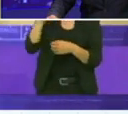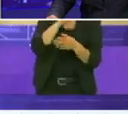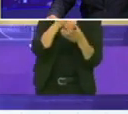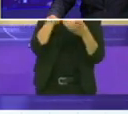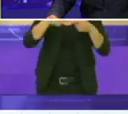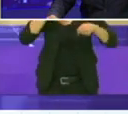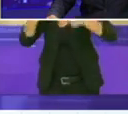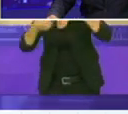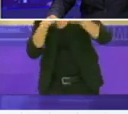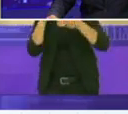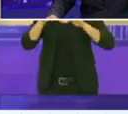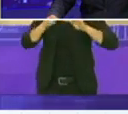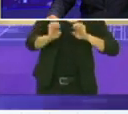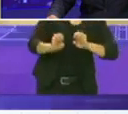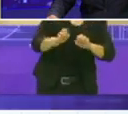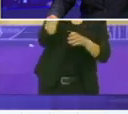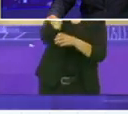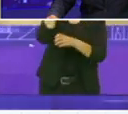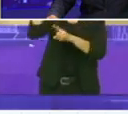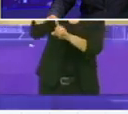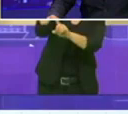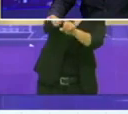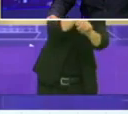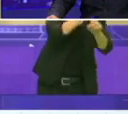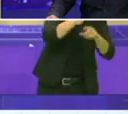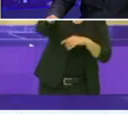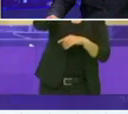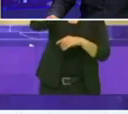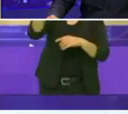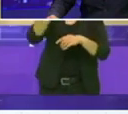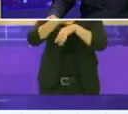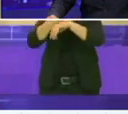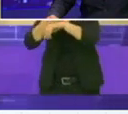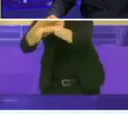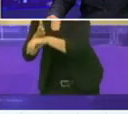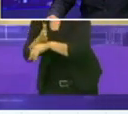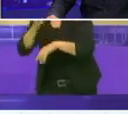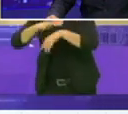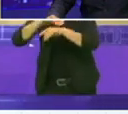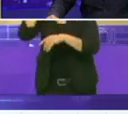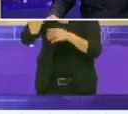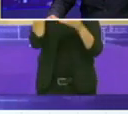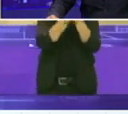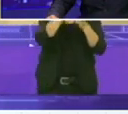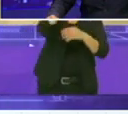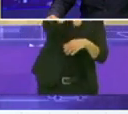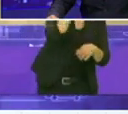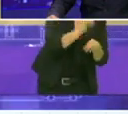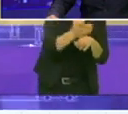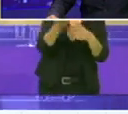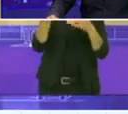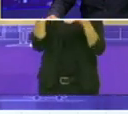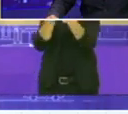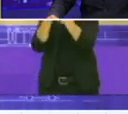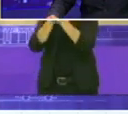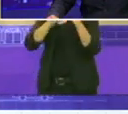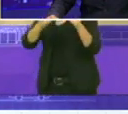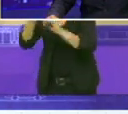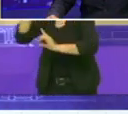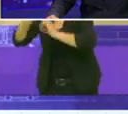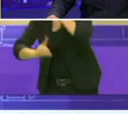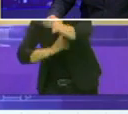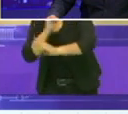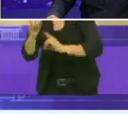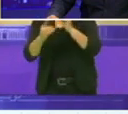un espacio para que hubiera ese intercambio fluido de ideas y no con el corte de se te acabó el minuto te callas y el que sigue sino